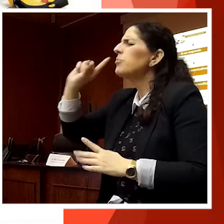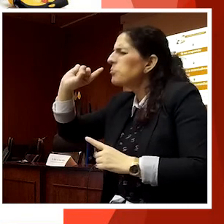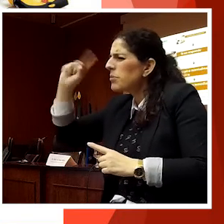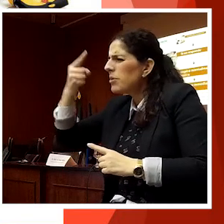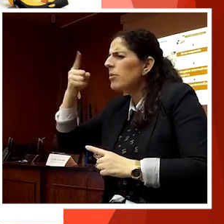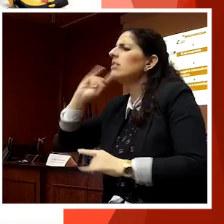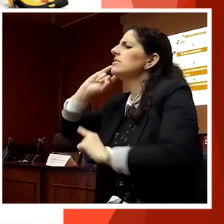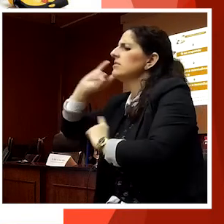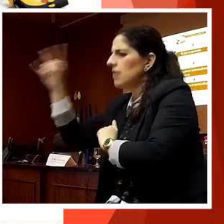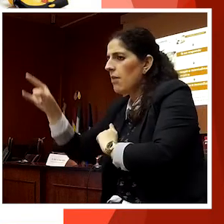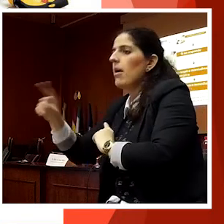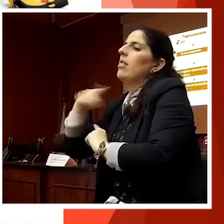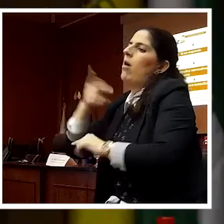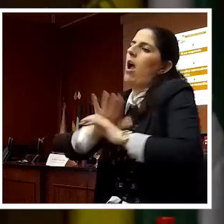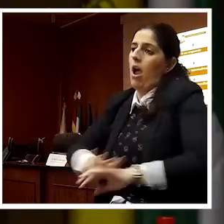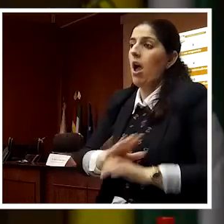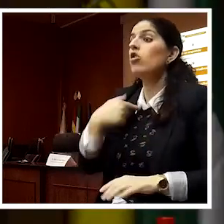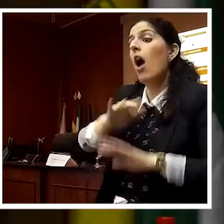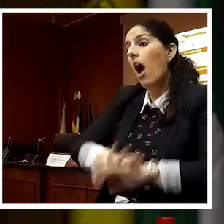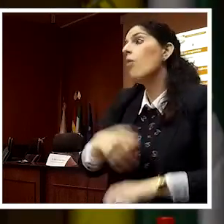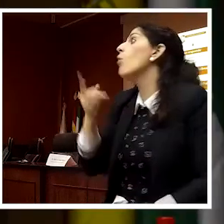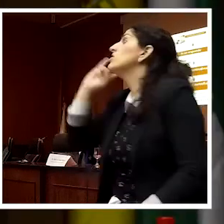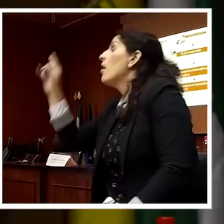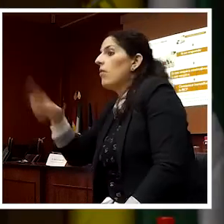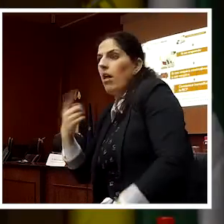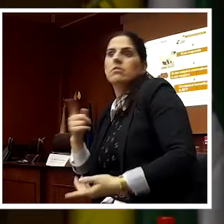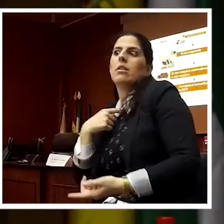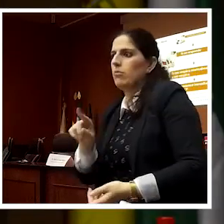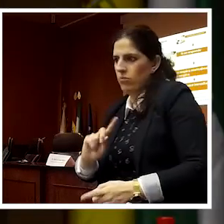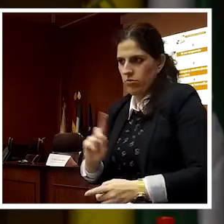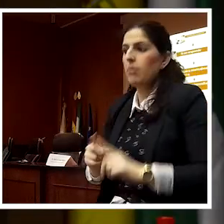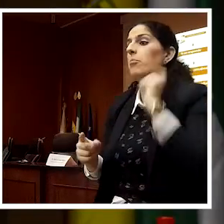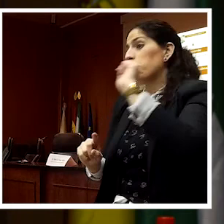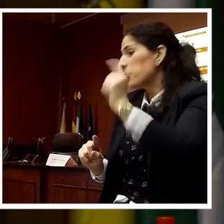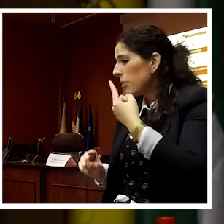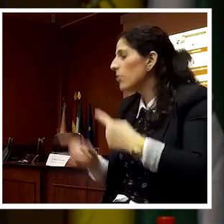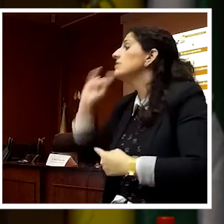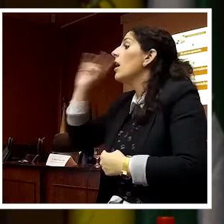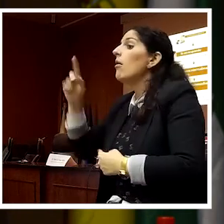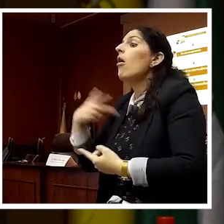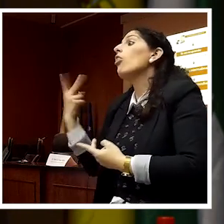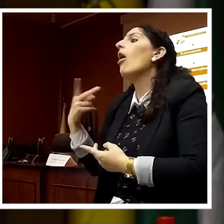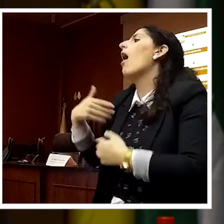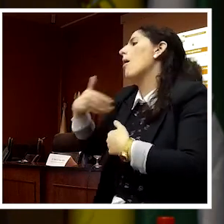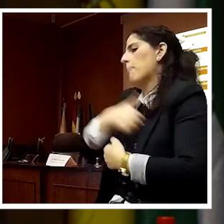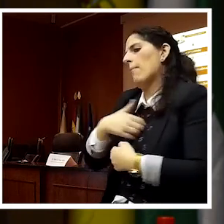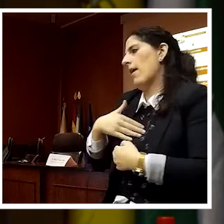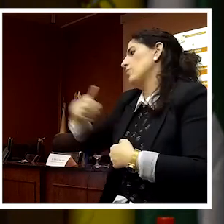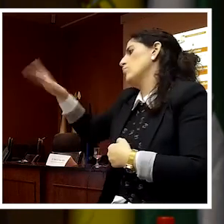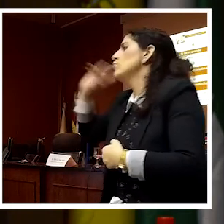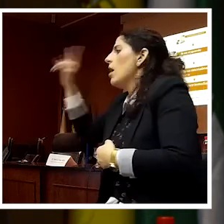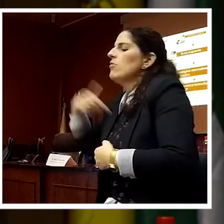y después se inicia el RCP. No tiene sentido empezar el RCP y luego llamar, pararlo, ¿vale? Si hay dos personas, le dices llama al 061 y yo hago RCP.